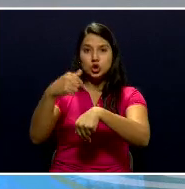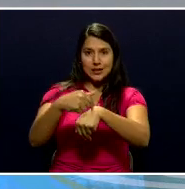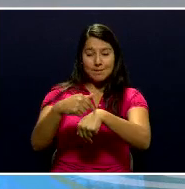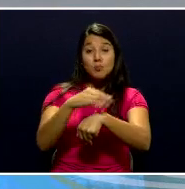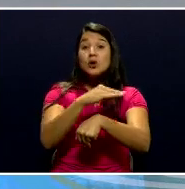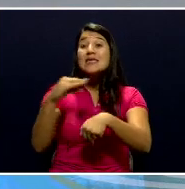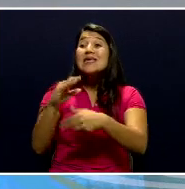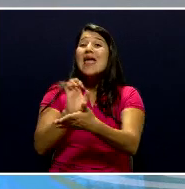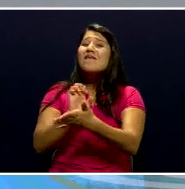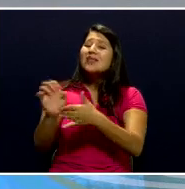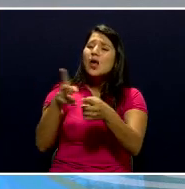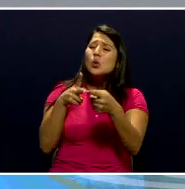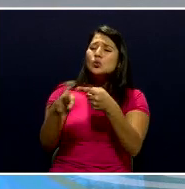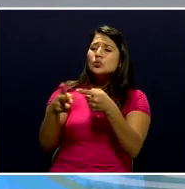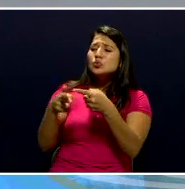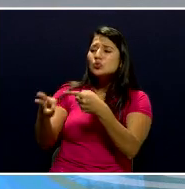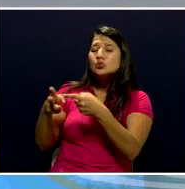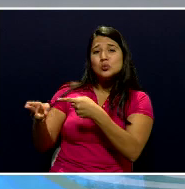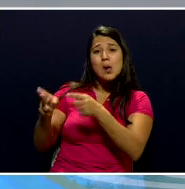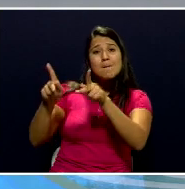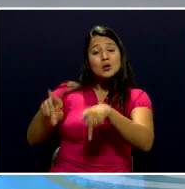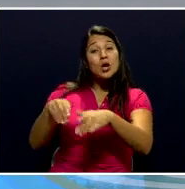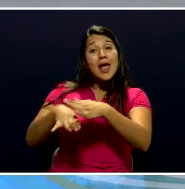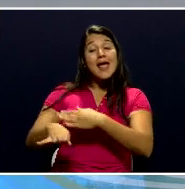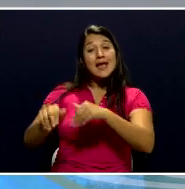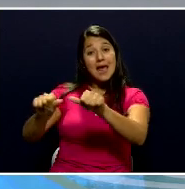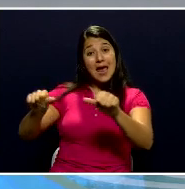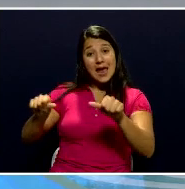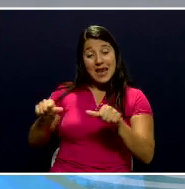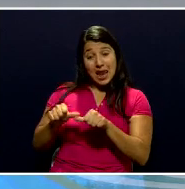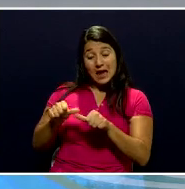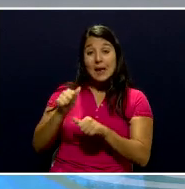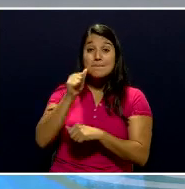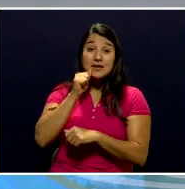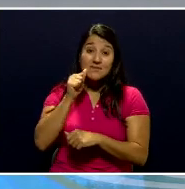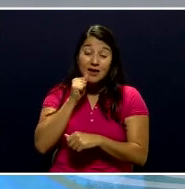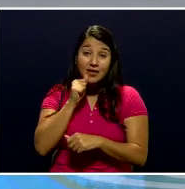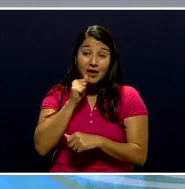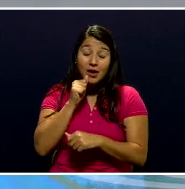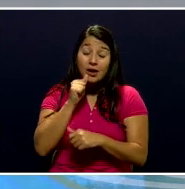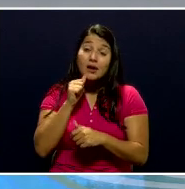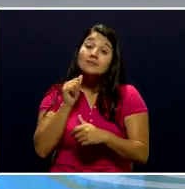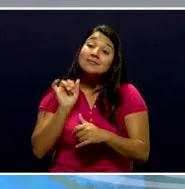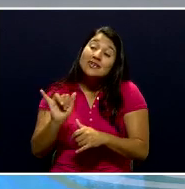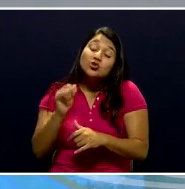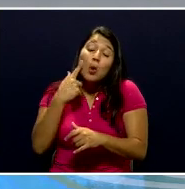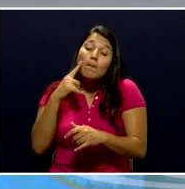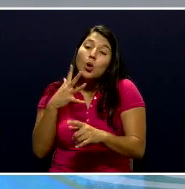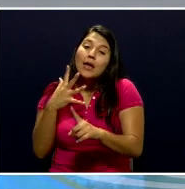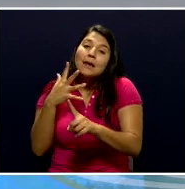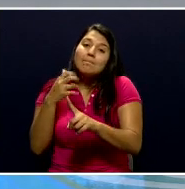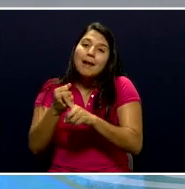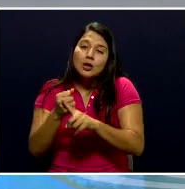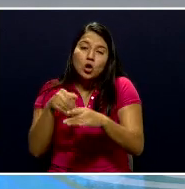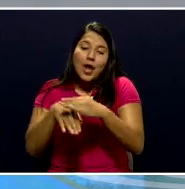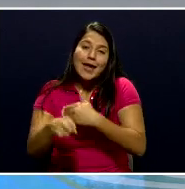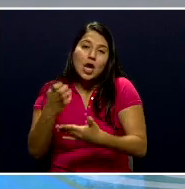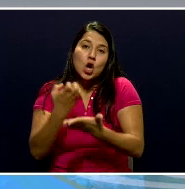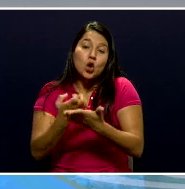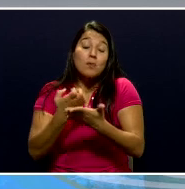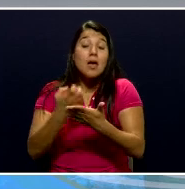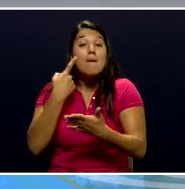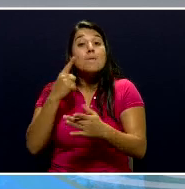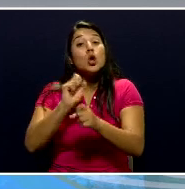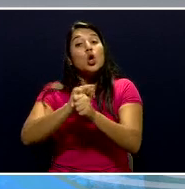evitar despidos en el sector privado. Esto como parte del impacto que genera en la economía el